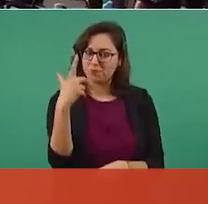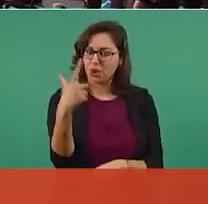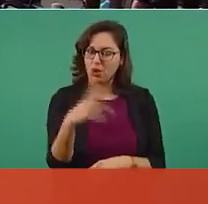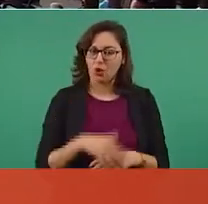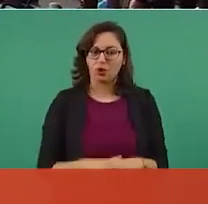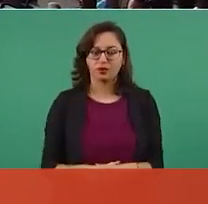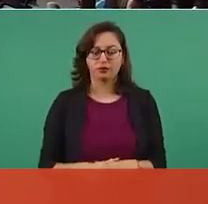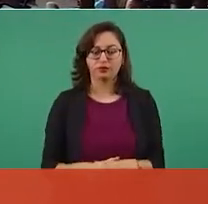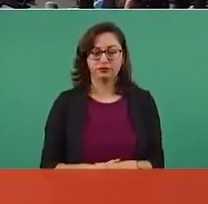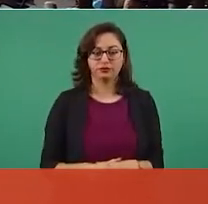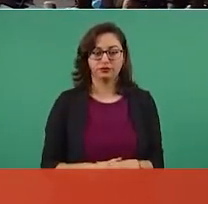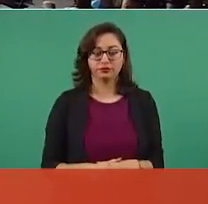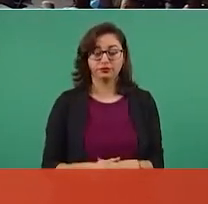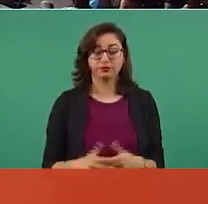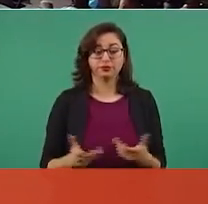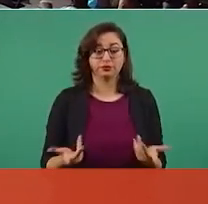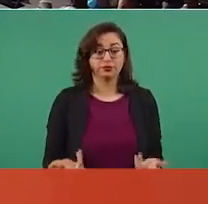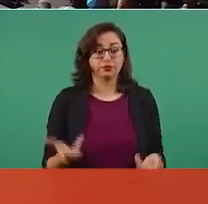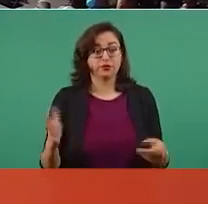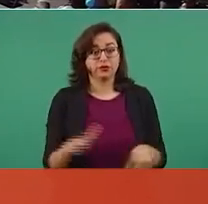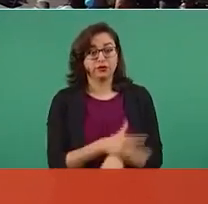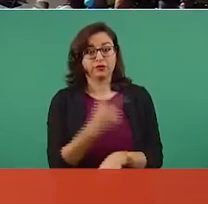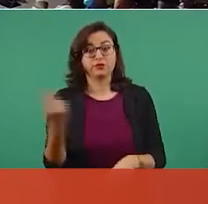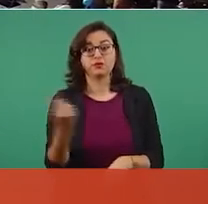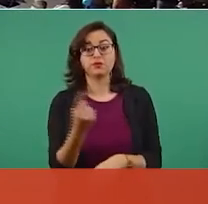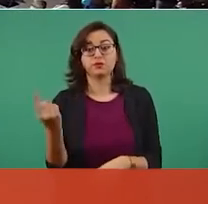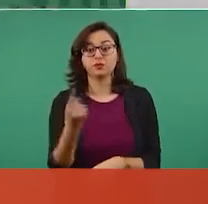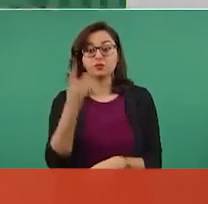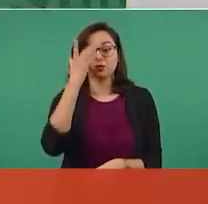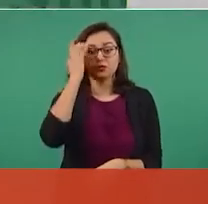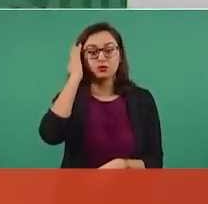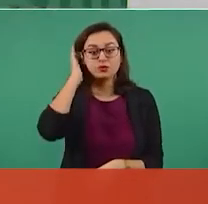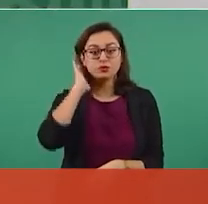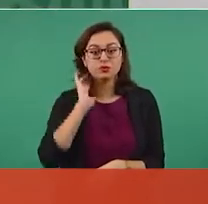si ya nos metemos a este terreno, no creo yo que